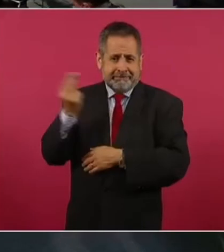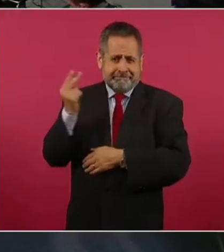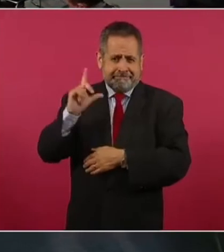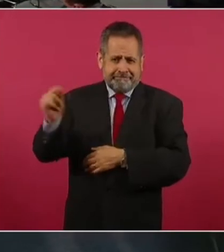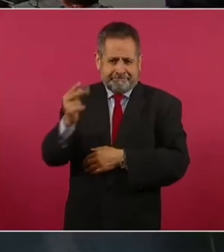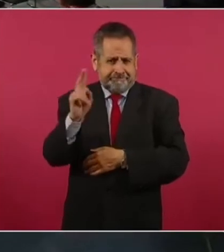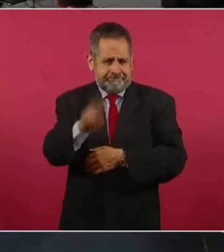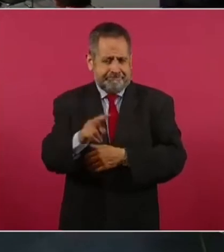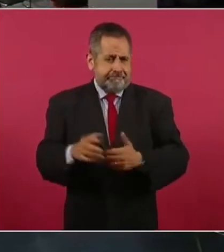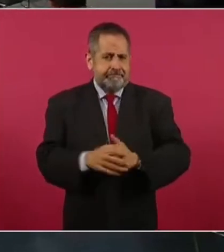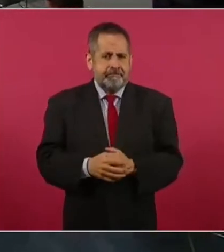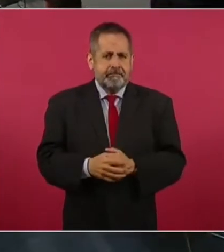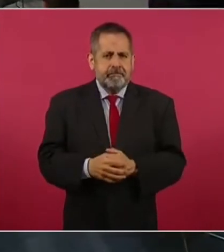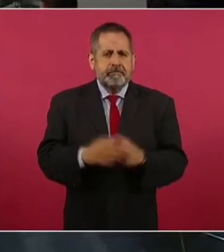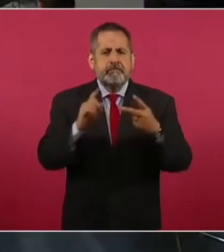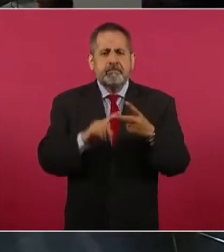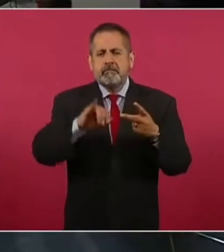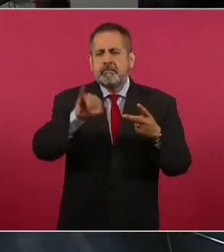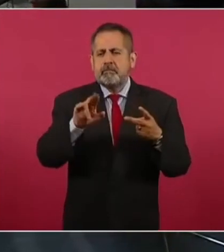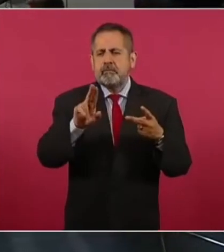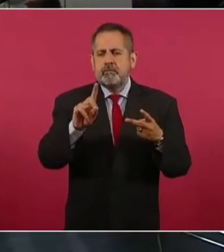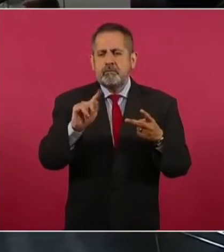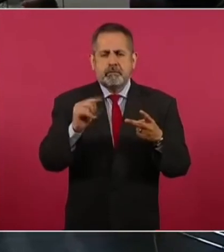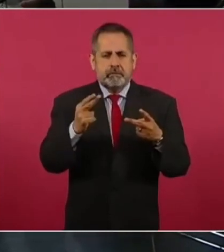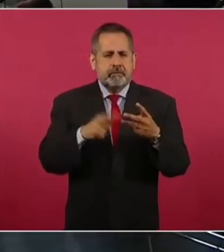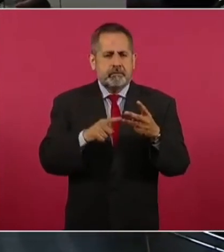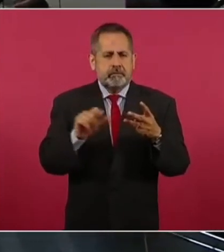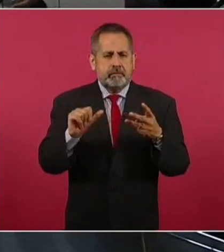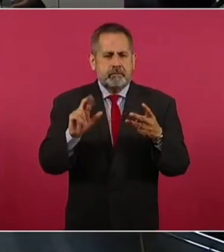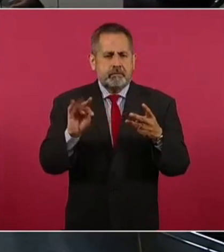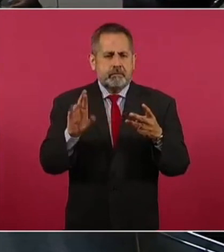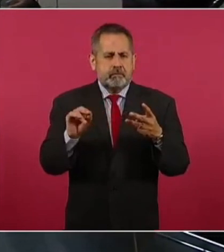verdad. Y se queda Judith y Arturo.